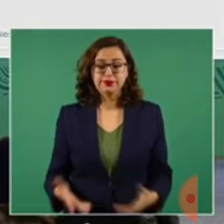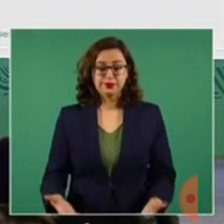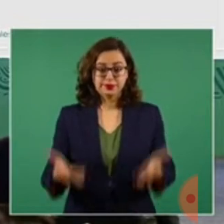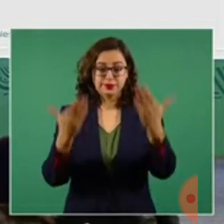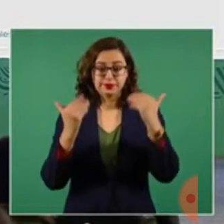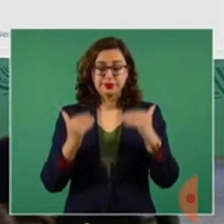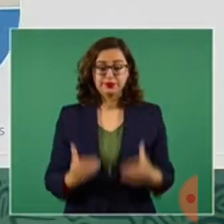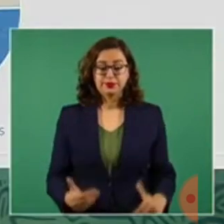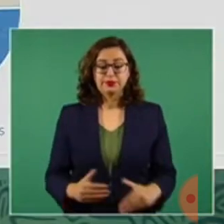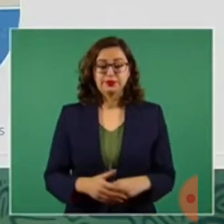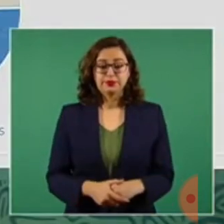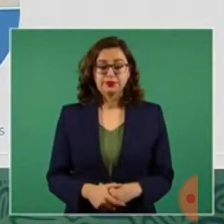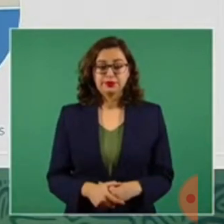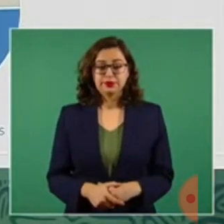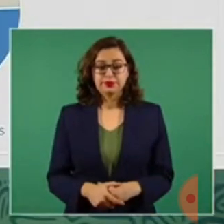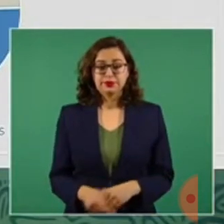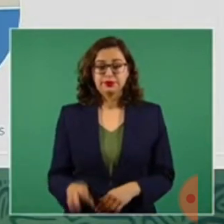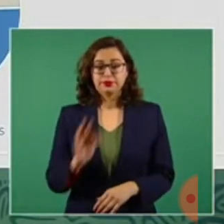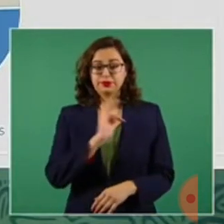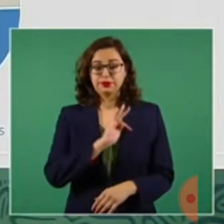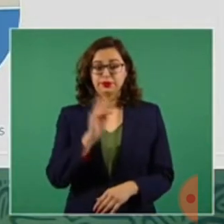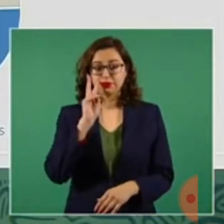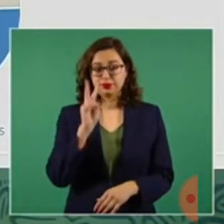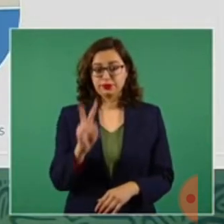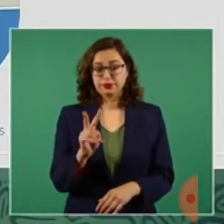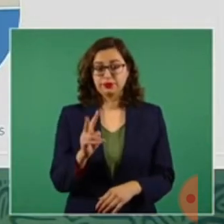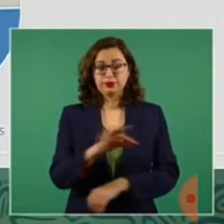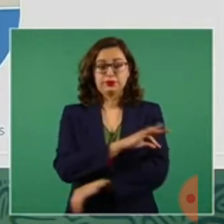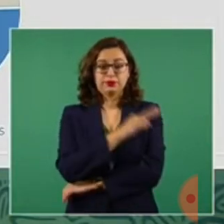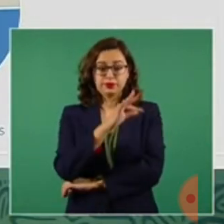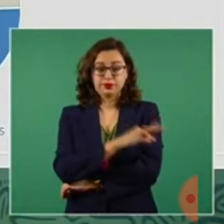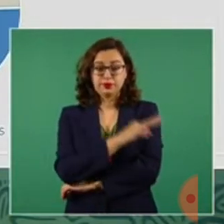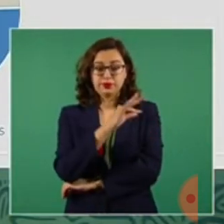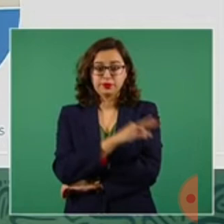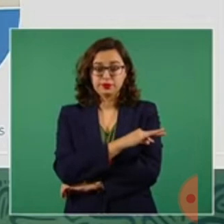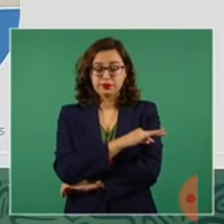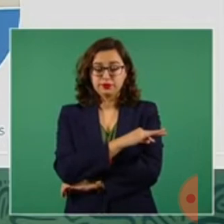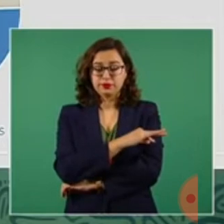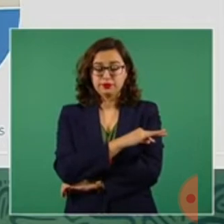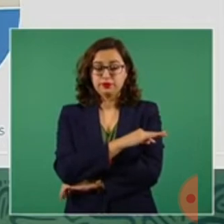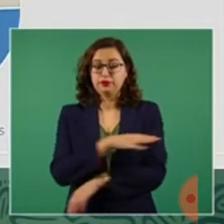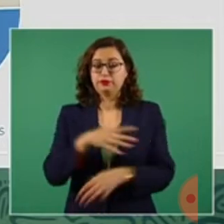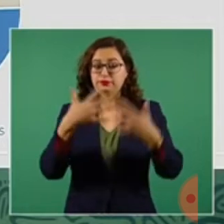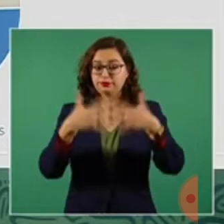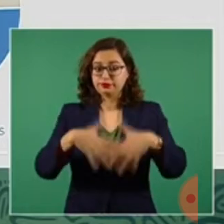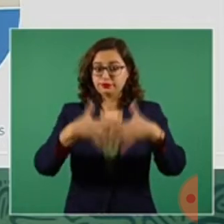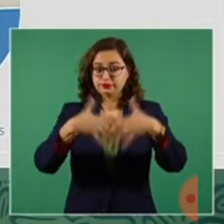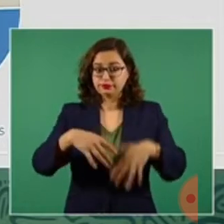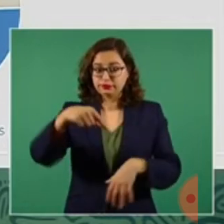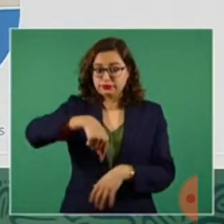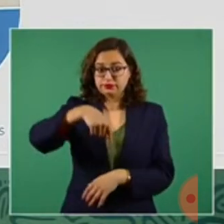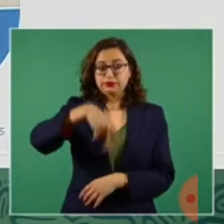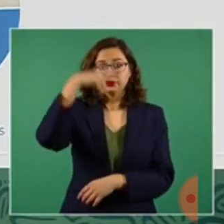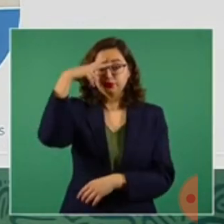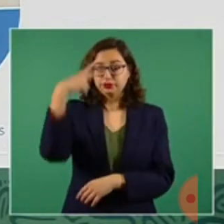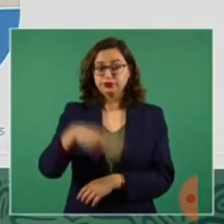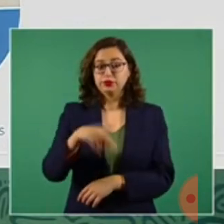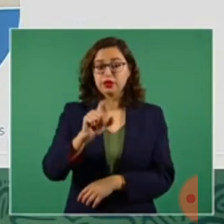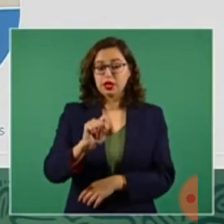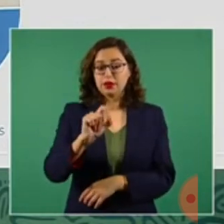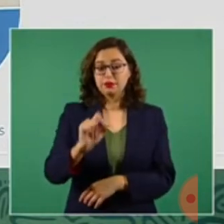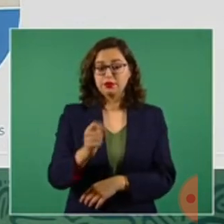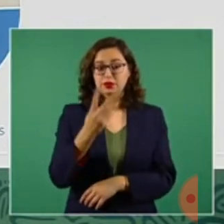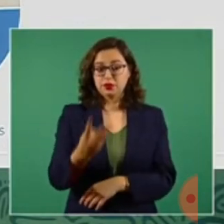Esto significa que el 24% de las vacunas que se han administrado en México se han